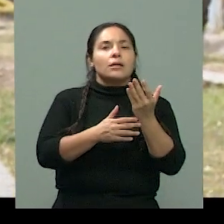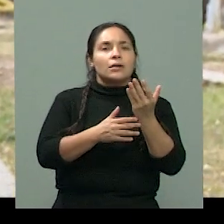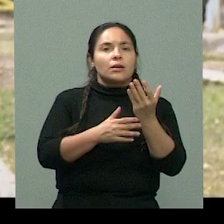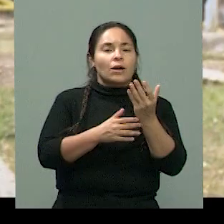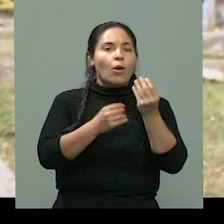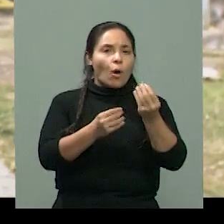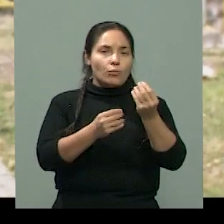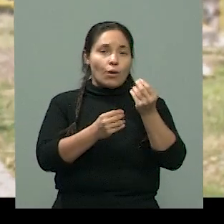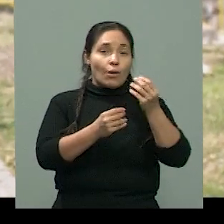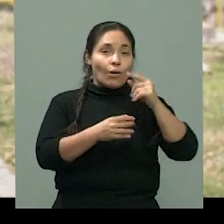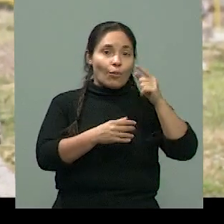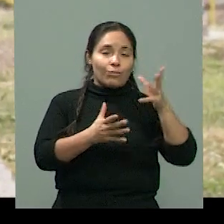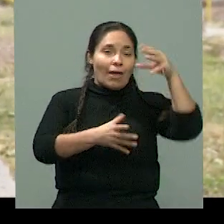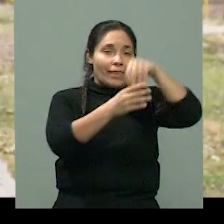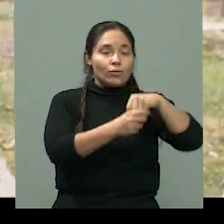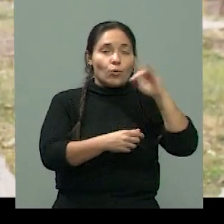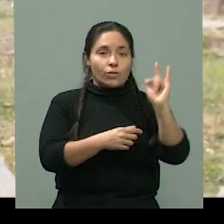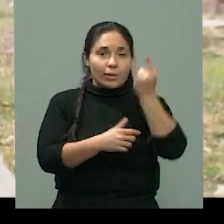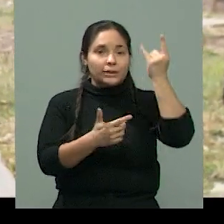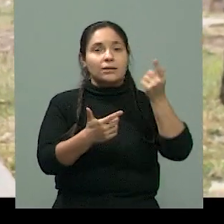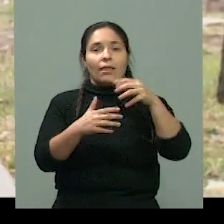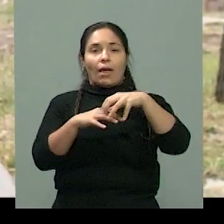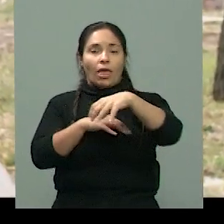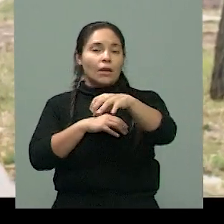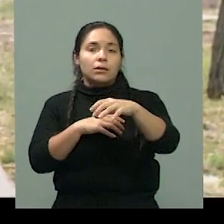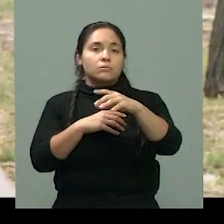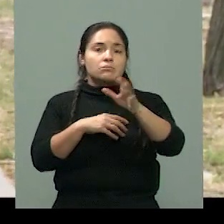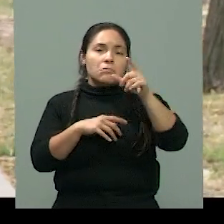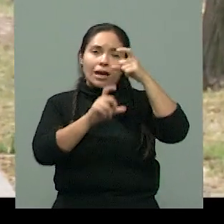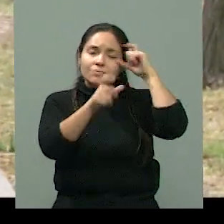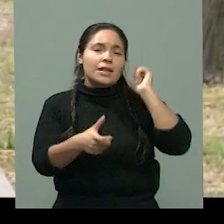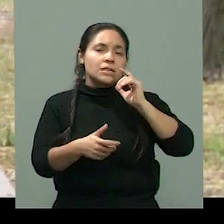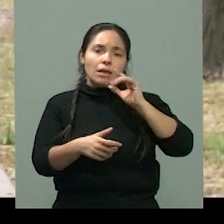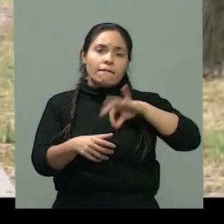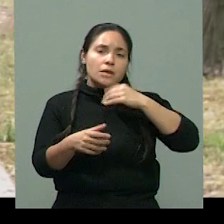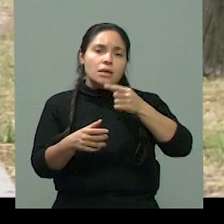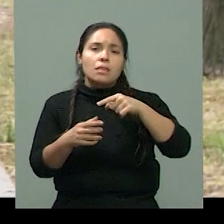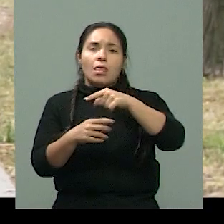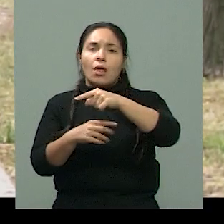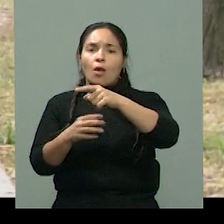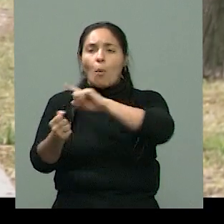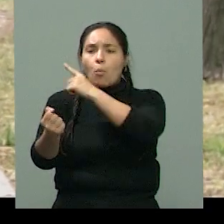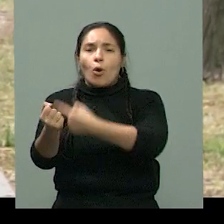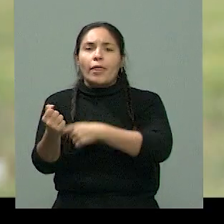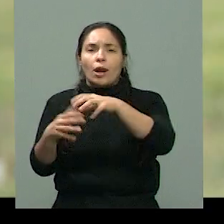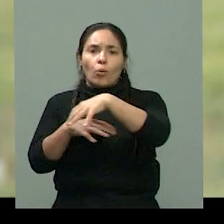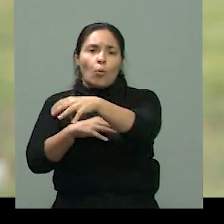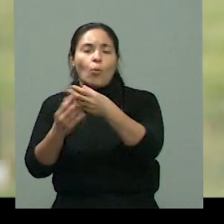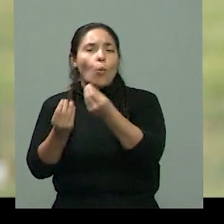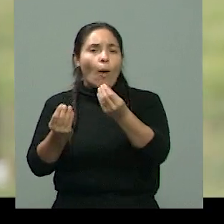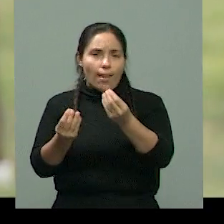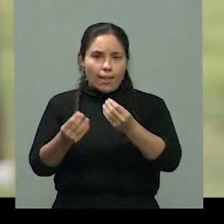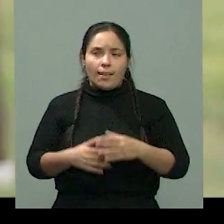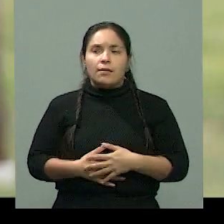práctica cotidiana, del sector de poder? Está en reconfiguración. No soy